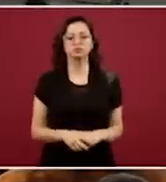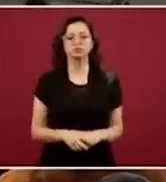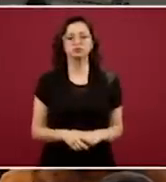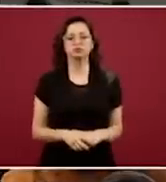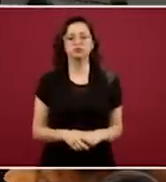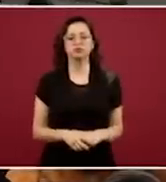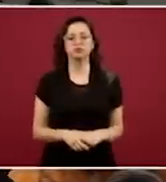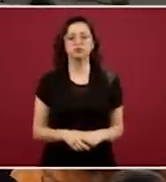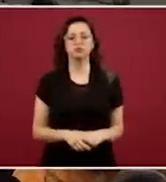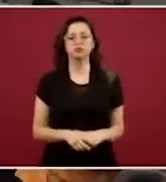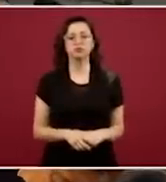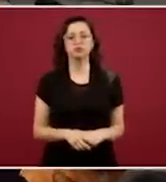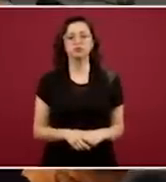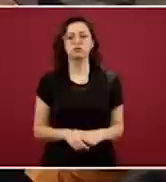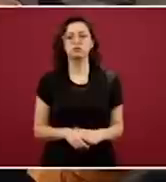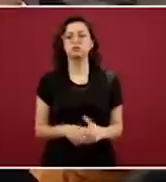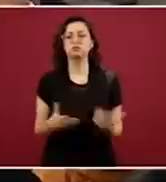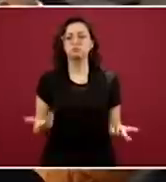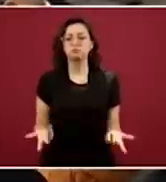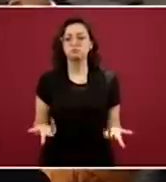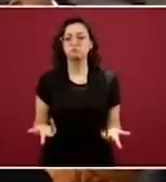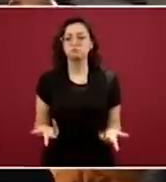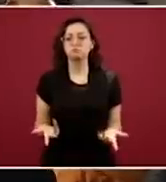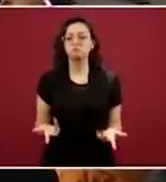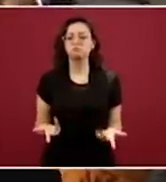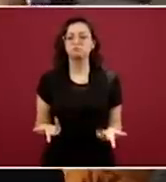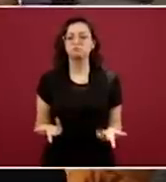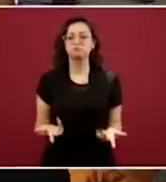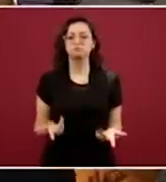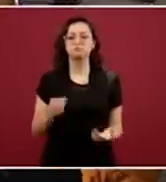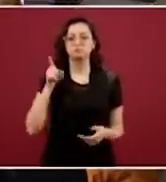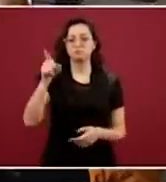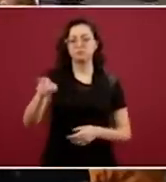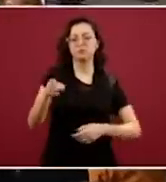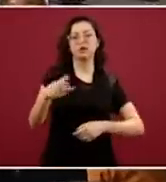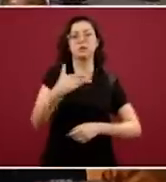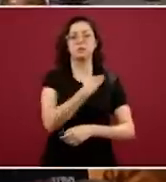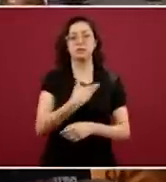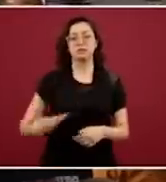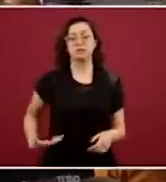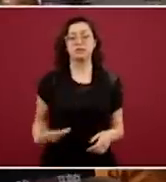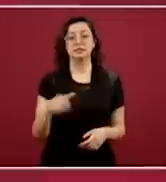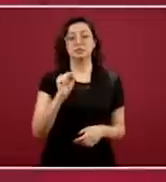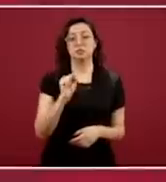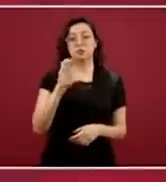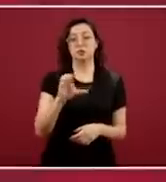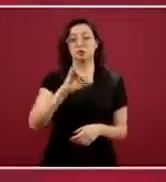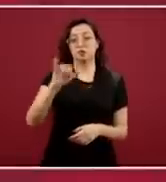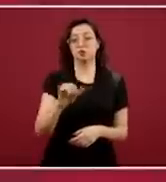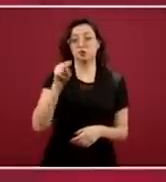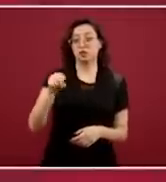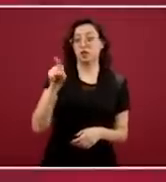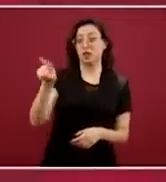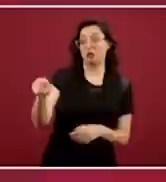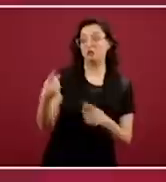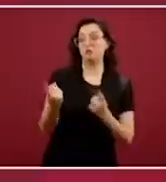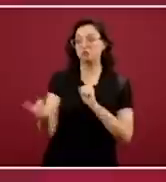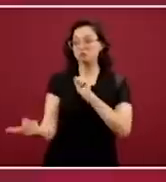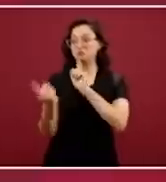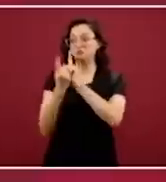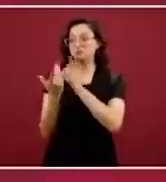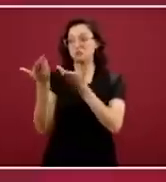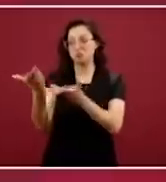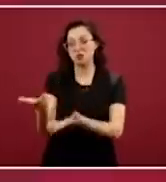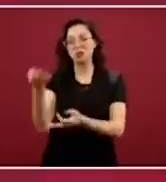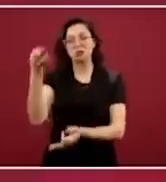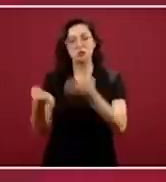ocasión de hablar con el ministro presidente de la Suprema Corte, el ministro Arturo Saldívar, a quien